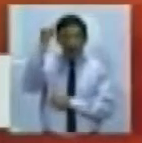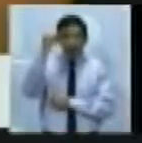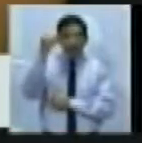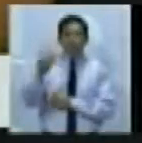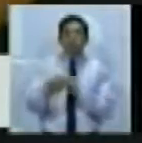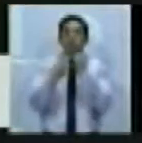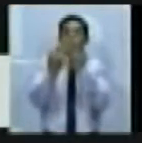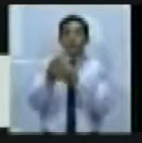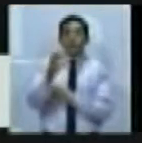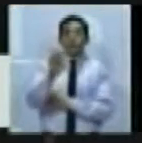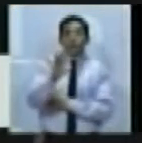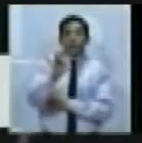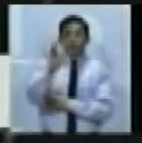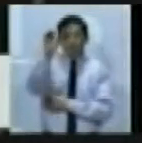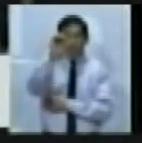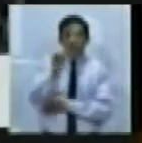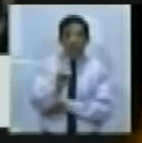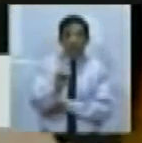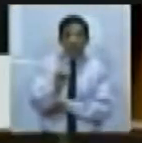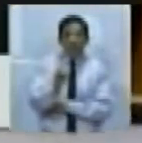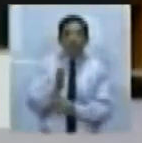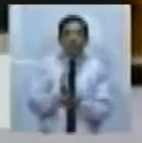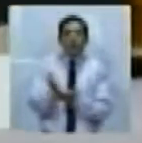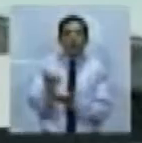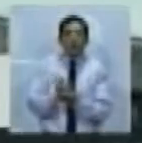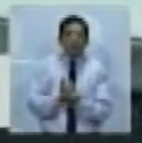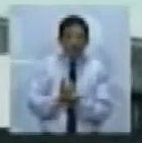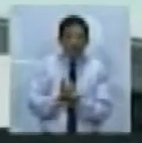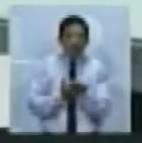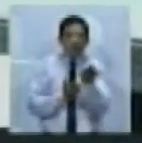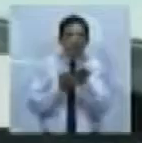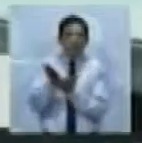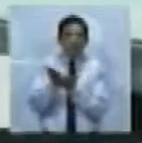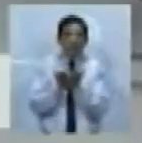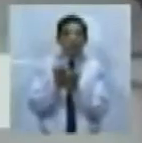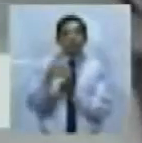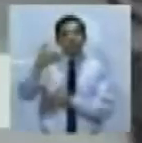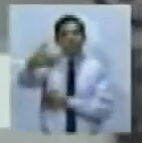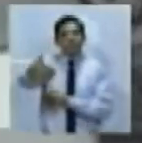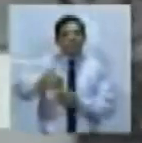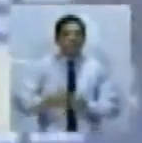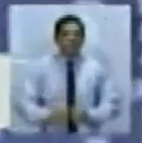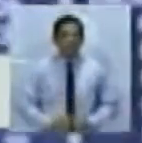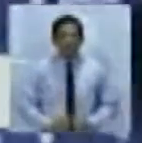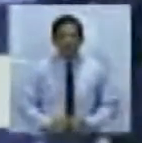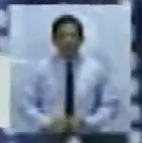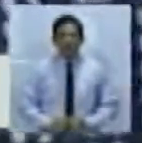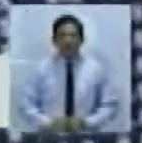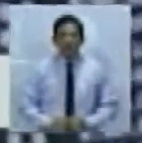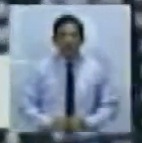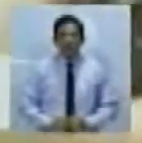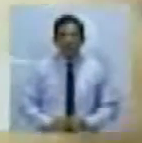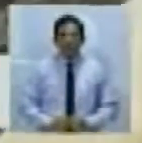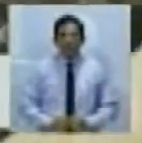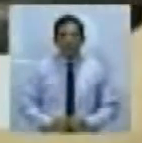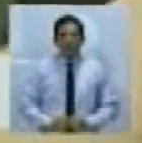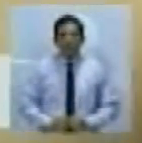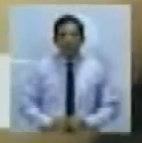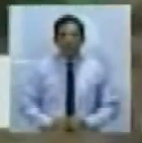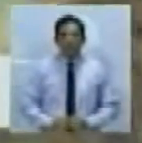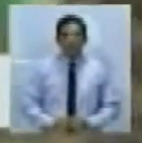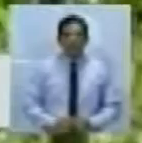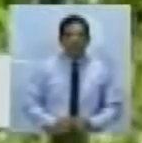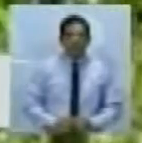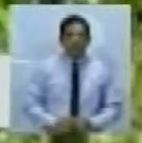al 98% de acceso a este servicio en el futuro. En Quito informó Javier Cueva para